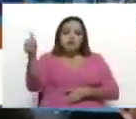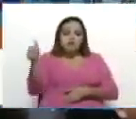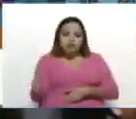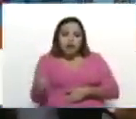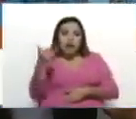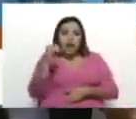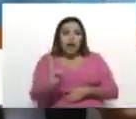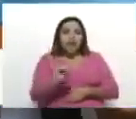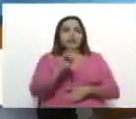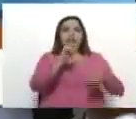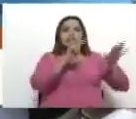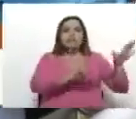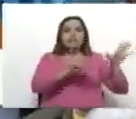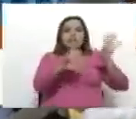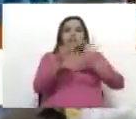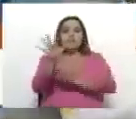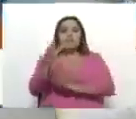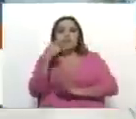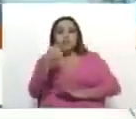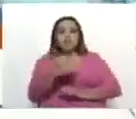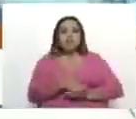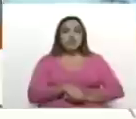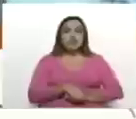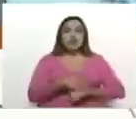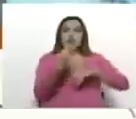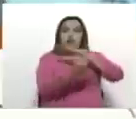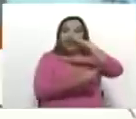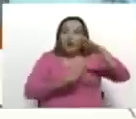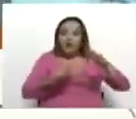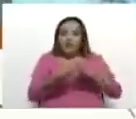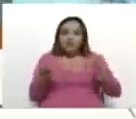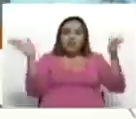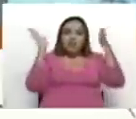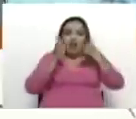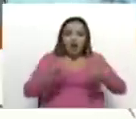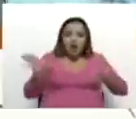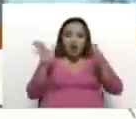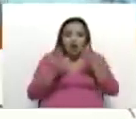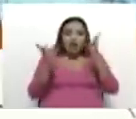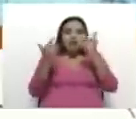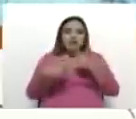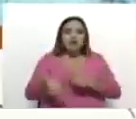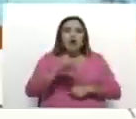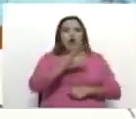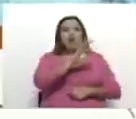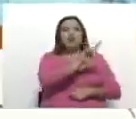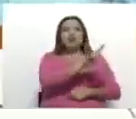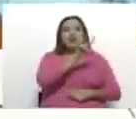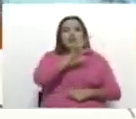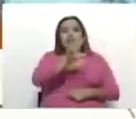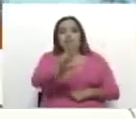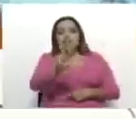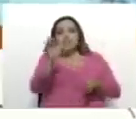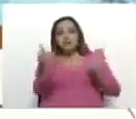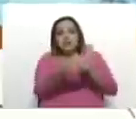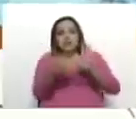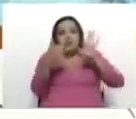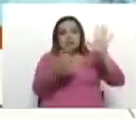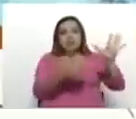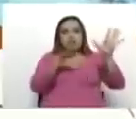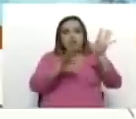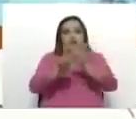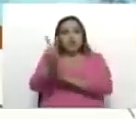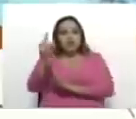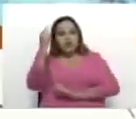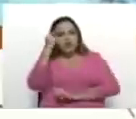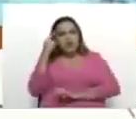sesenta y cinco sanciones dice basado en la orden ejecutiva número 13,692 de